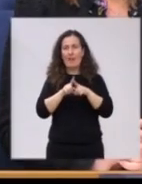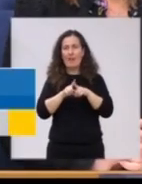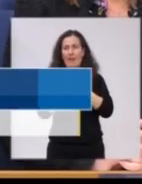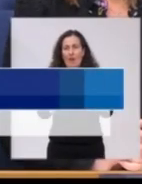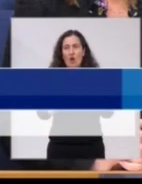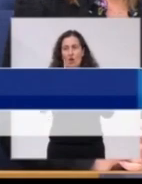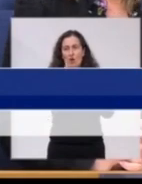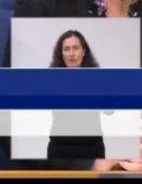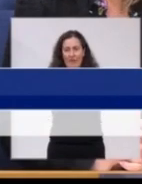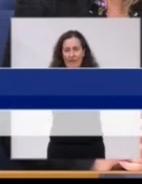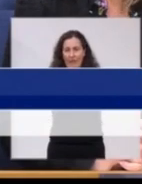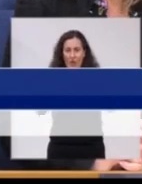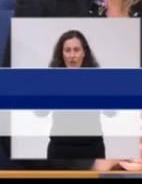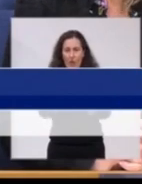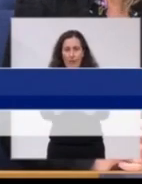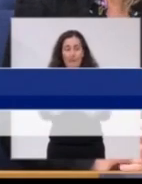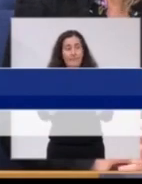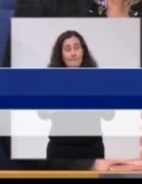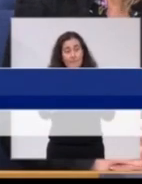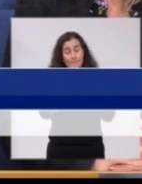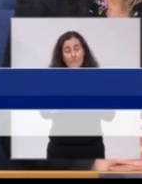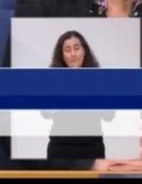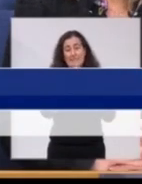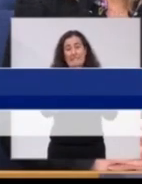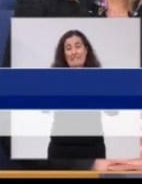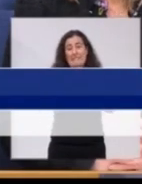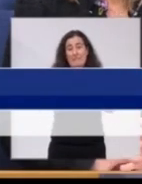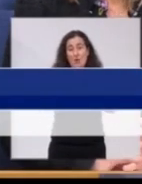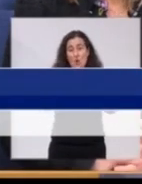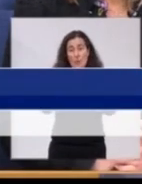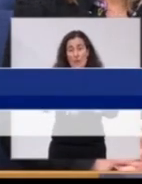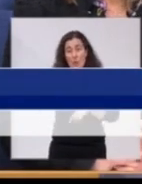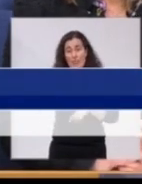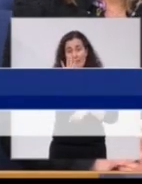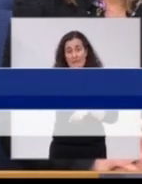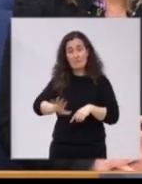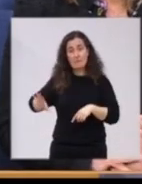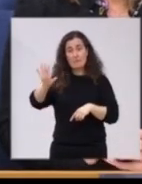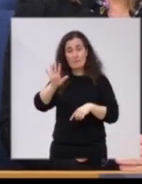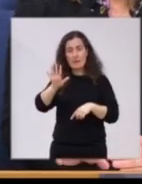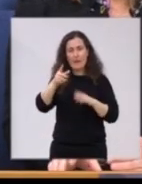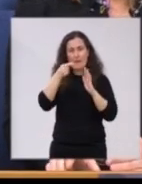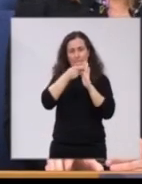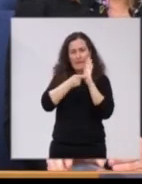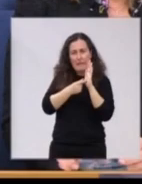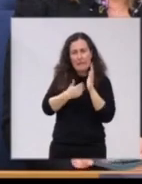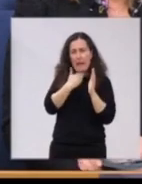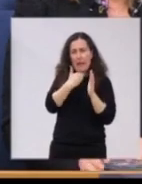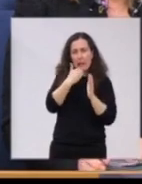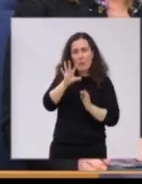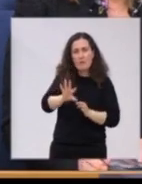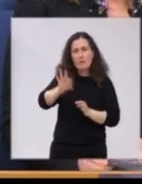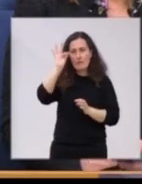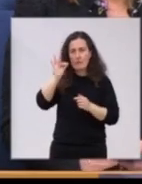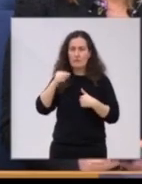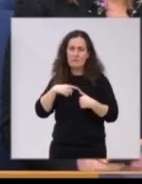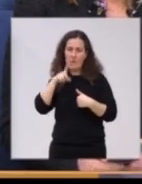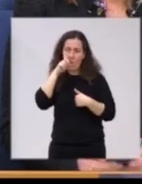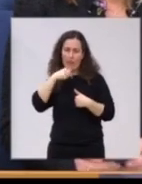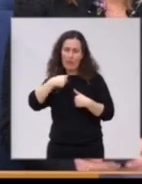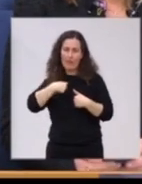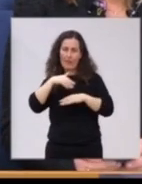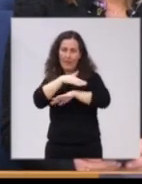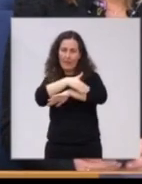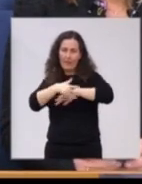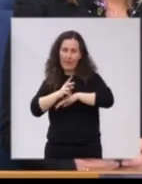Que el Estado, cuando decida alguna ayuda, alguna medida, se acuerde también de la cornisa cantábrica y repito